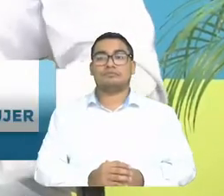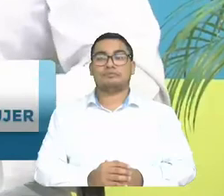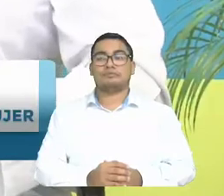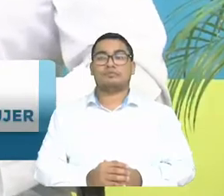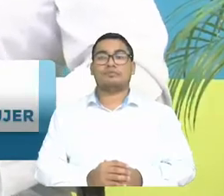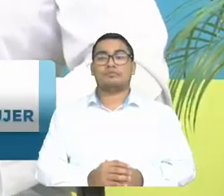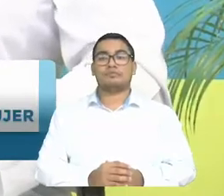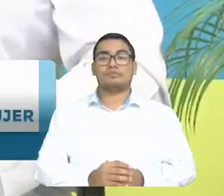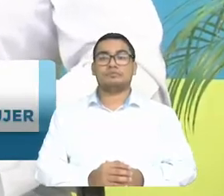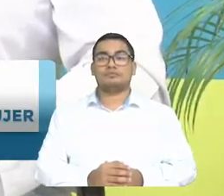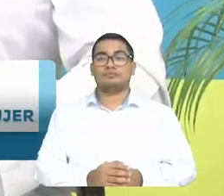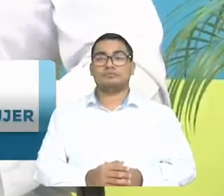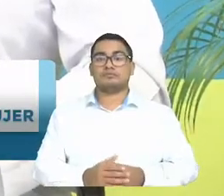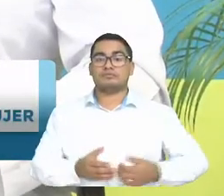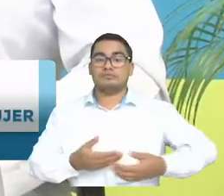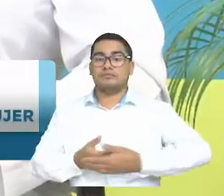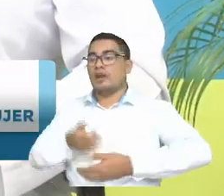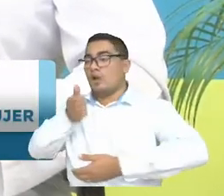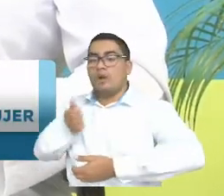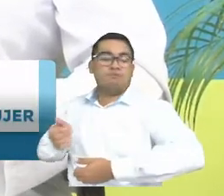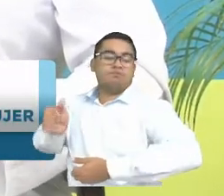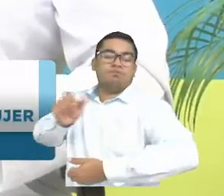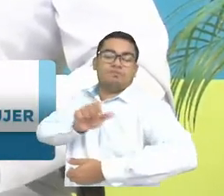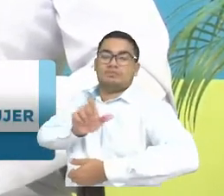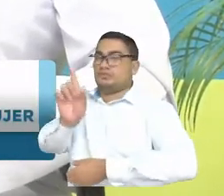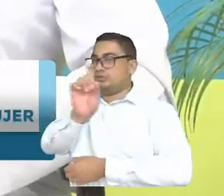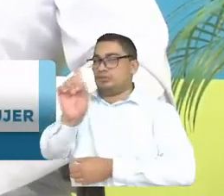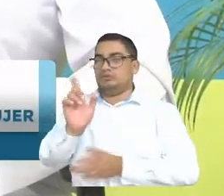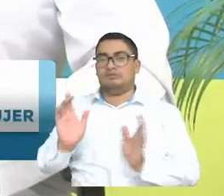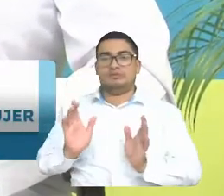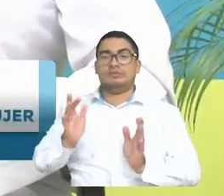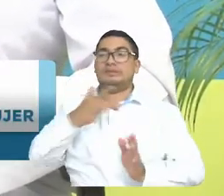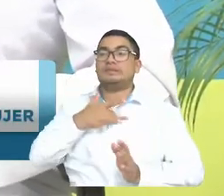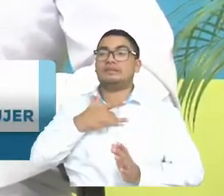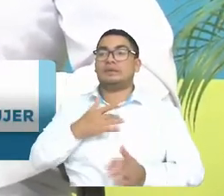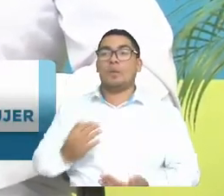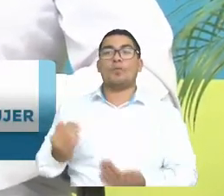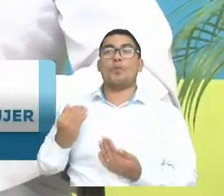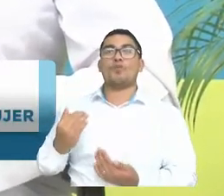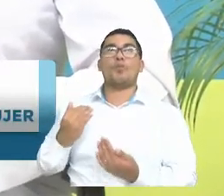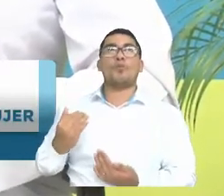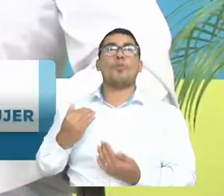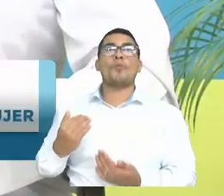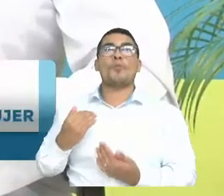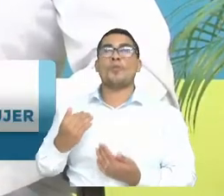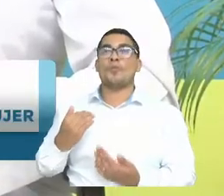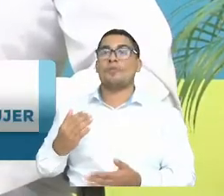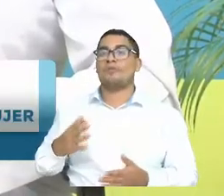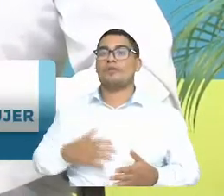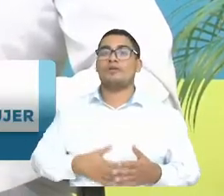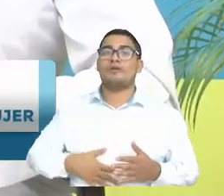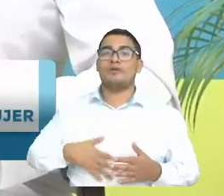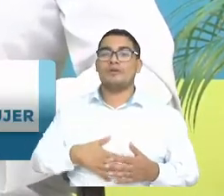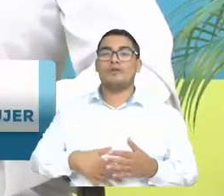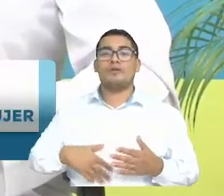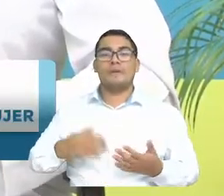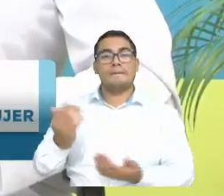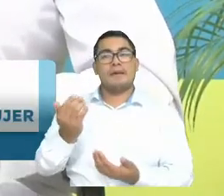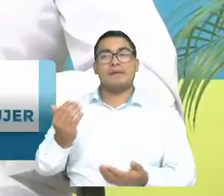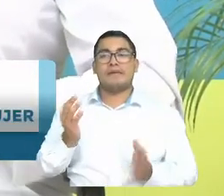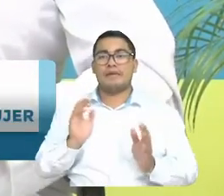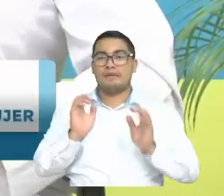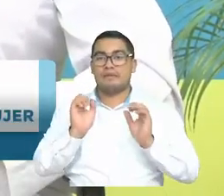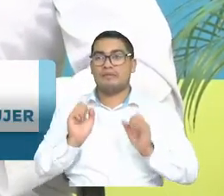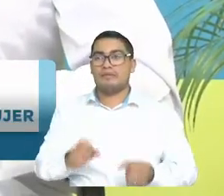ni siquiera darle agua a los niños. ¿Verdad? No es ni siquiera necesario. El sistema digestivo de los niños no está desarrollado como